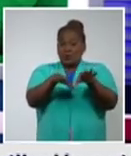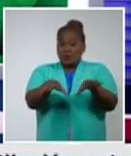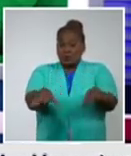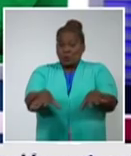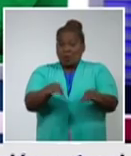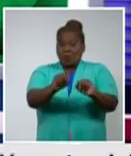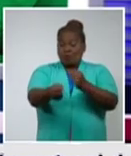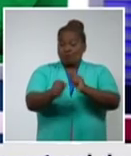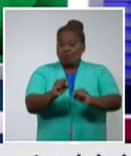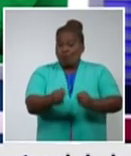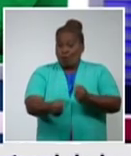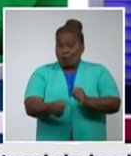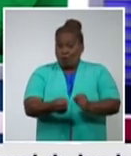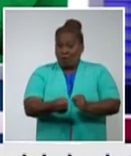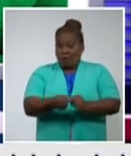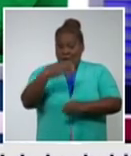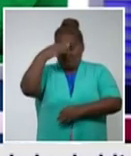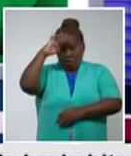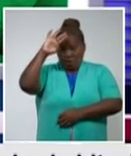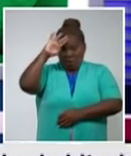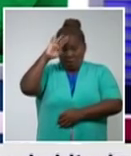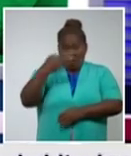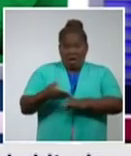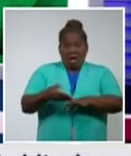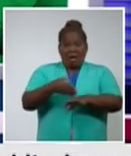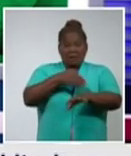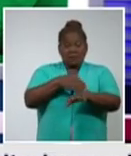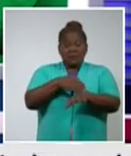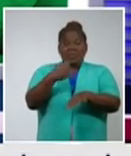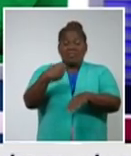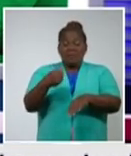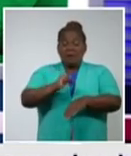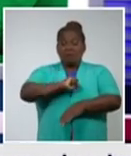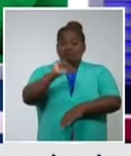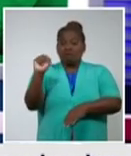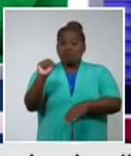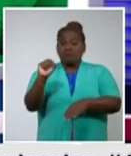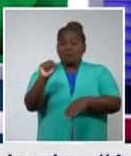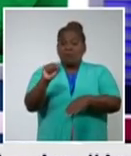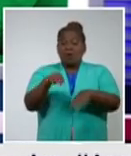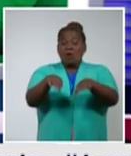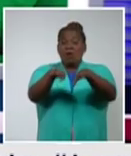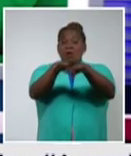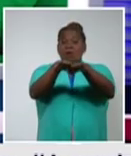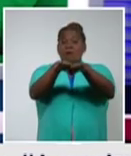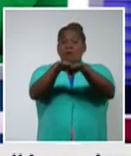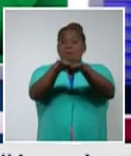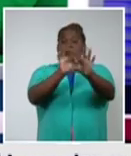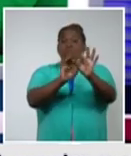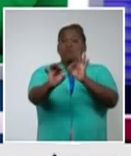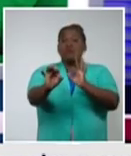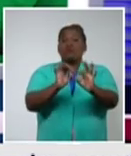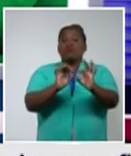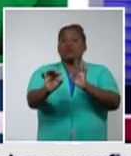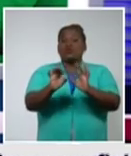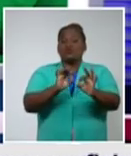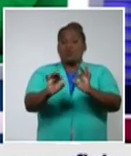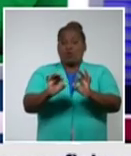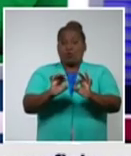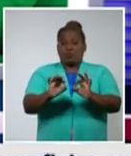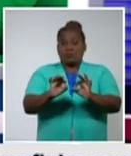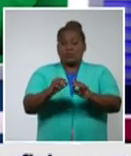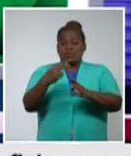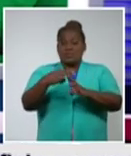controle, pues se tiene que lograr un nivel de protección, una inmunidad de rebaño, que es como le